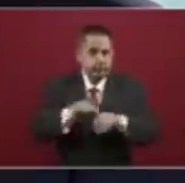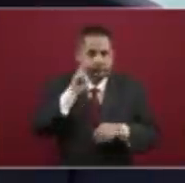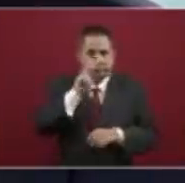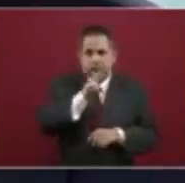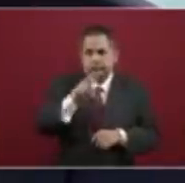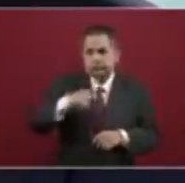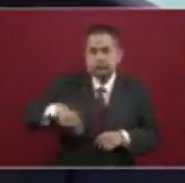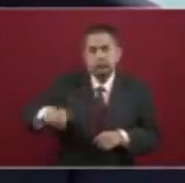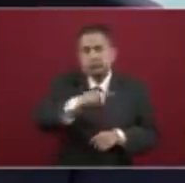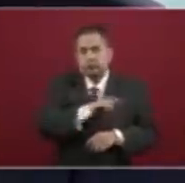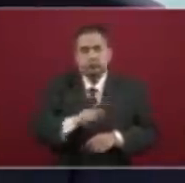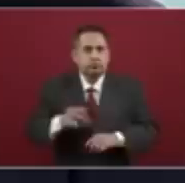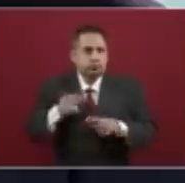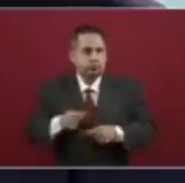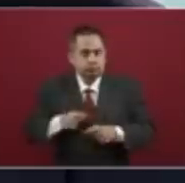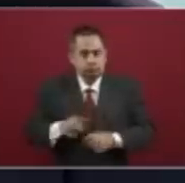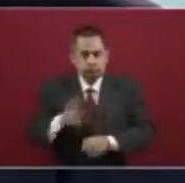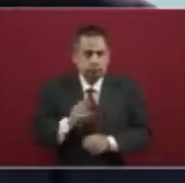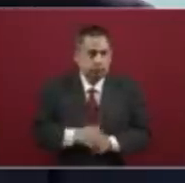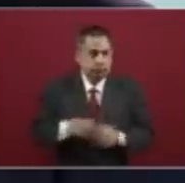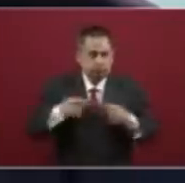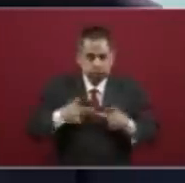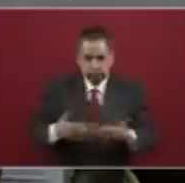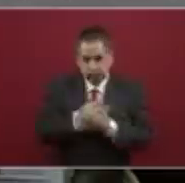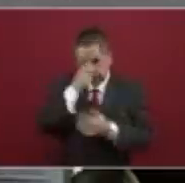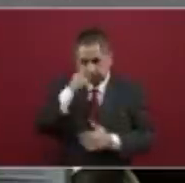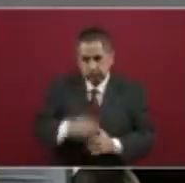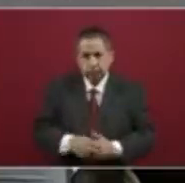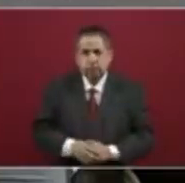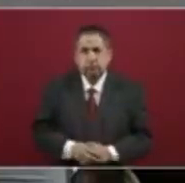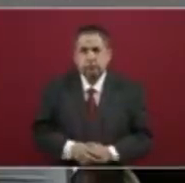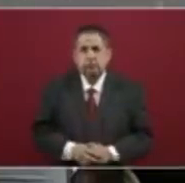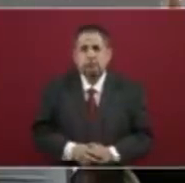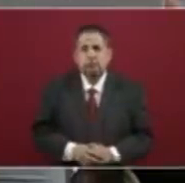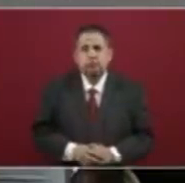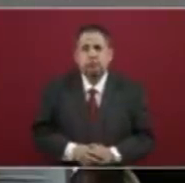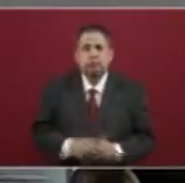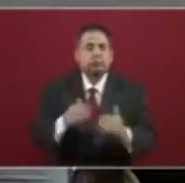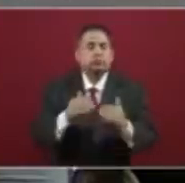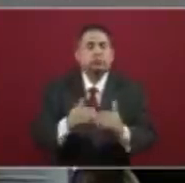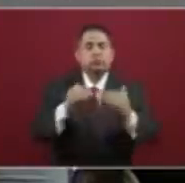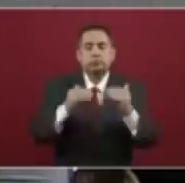los ciudadanos, para los mexicanos. Ahora sí le